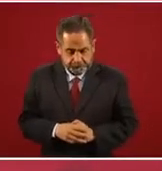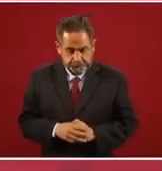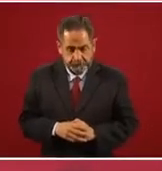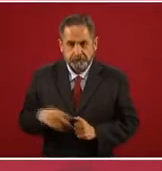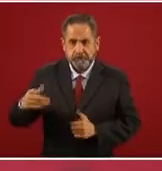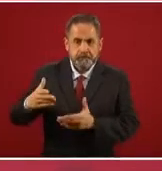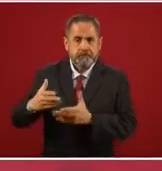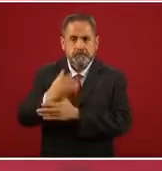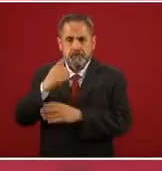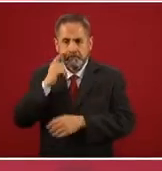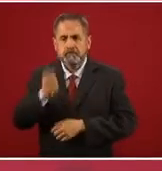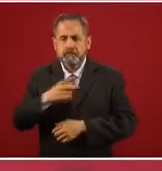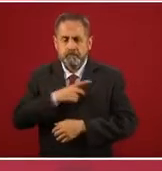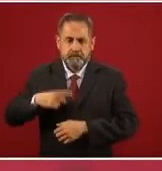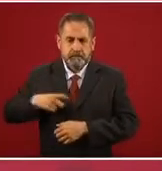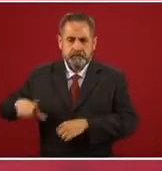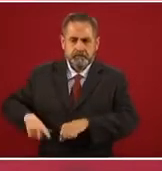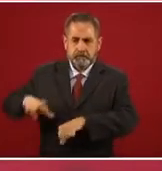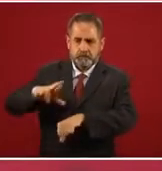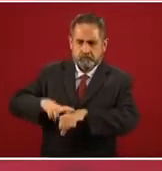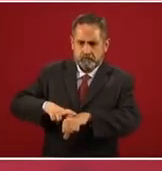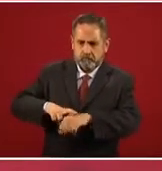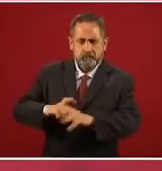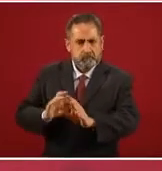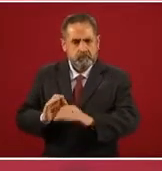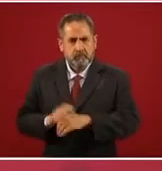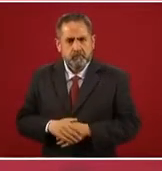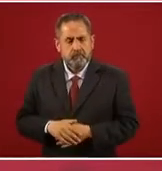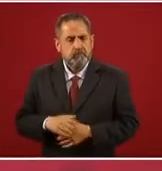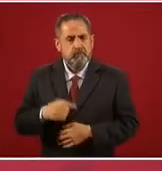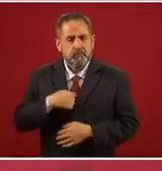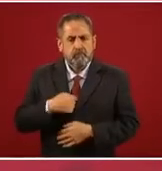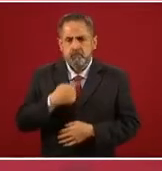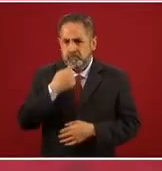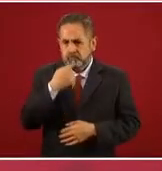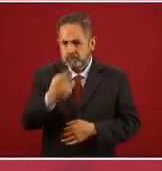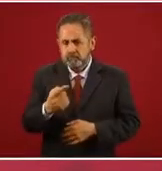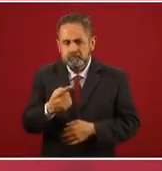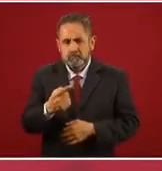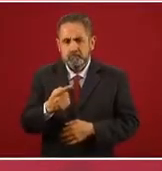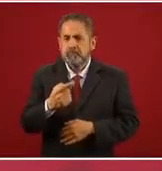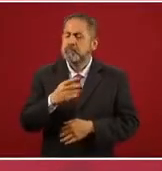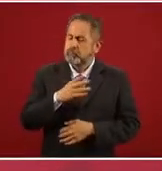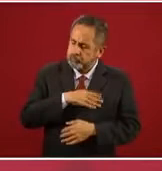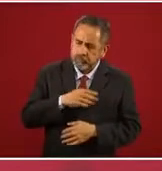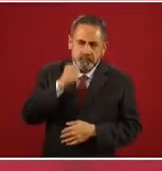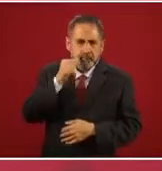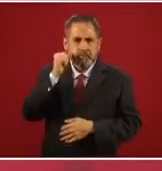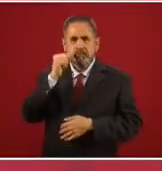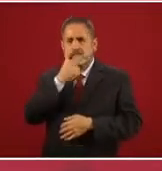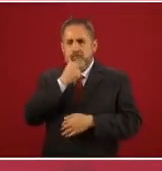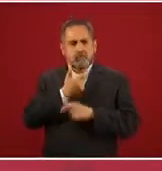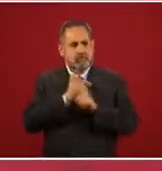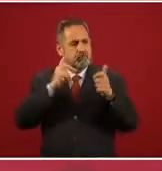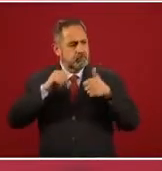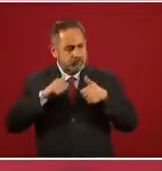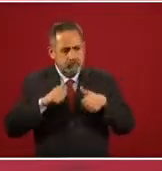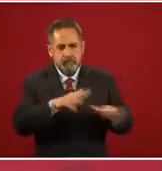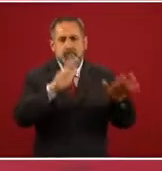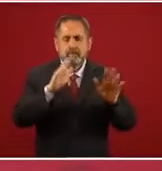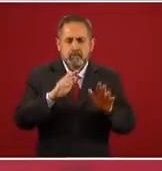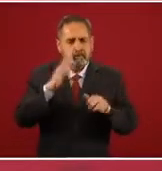intervenir el gobernador. Yo celebro que hayan dejado en libertad a este dirigente.